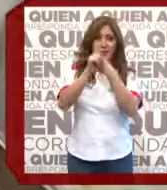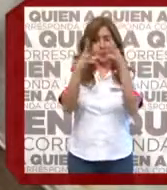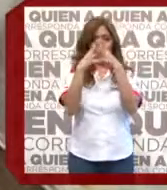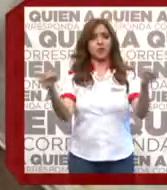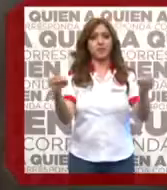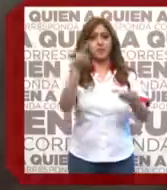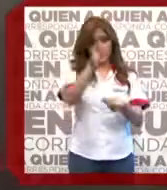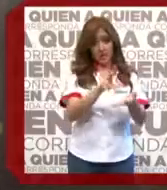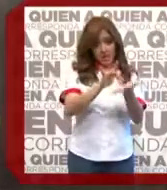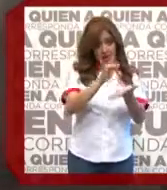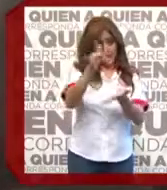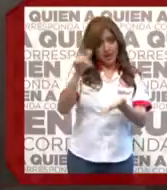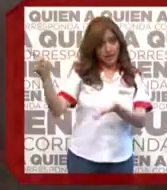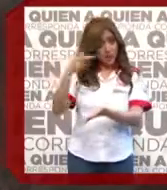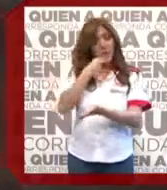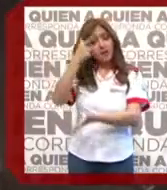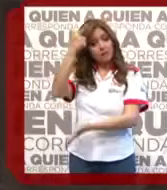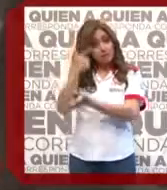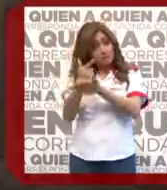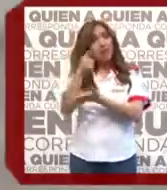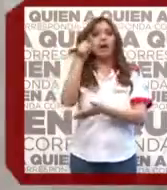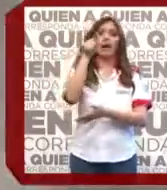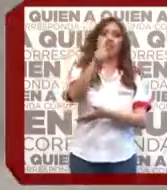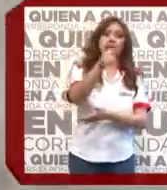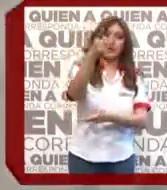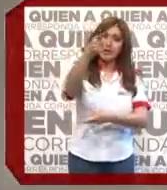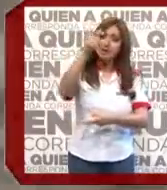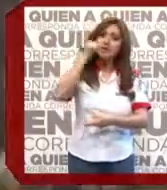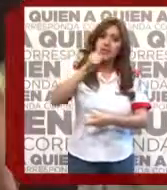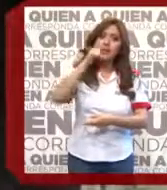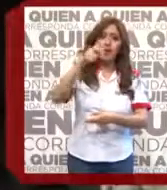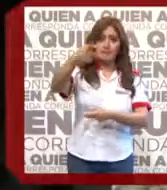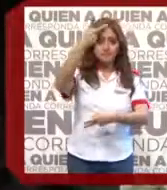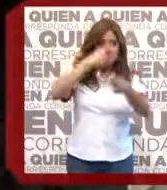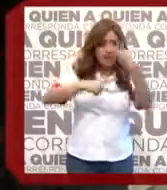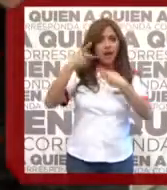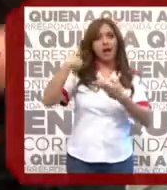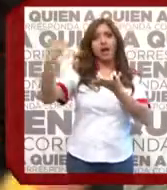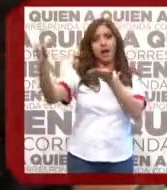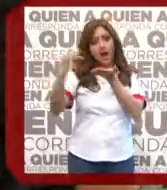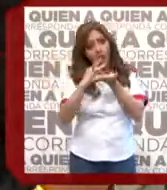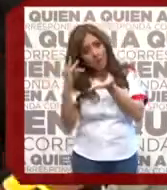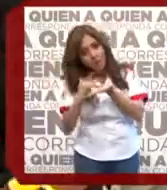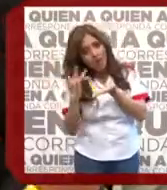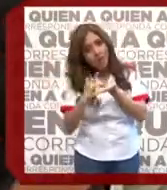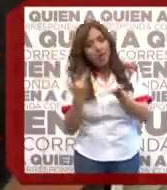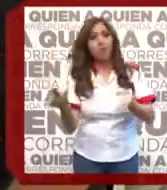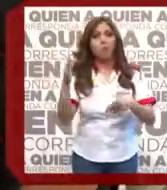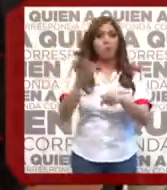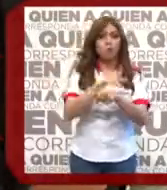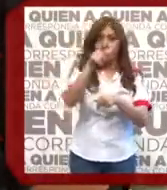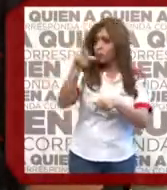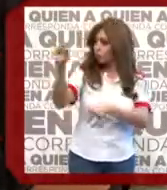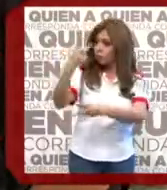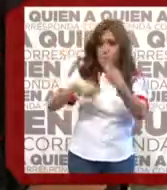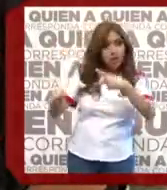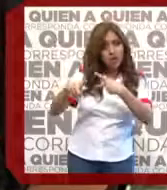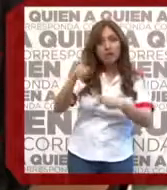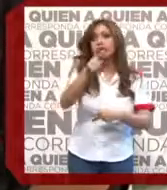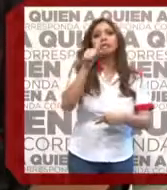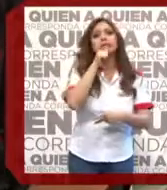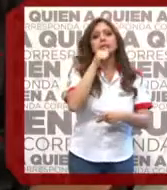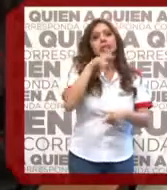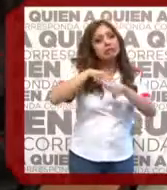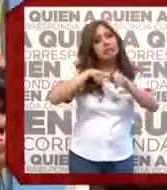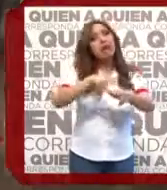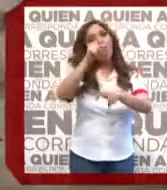Pues agradecerle más que nada al señor Jorge Garralda, a ti por haber estado aquí, por habernos apoyado, porque pues si no hubiera sido por ustedes, la verdad,